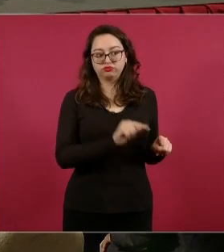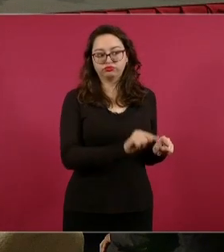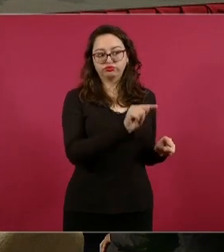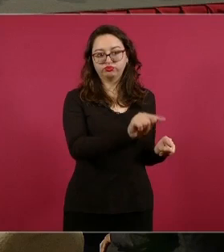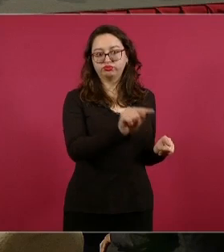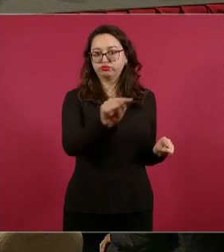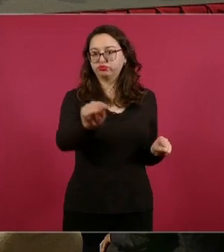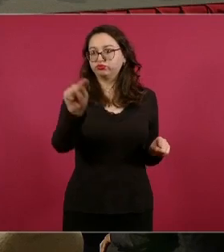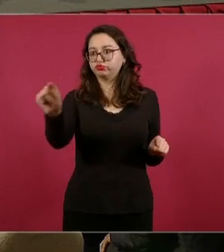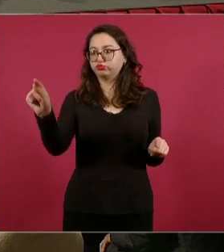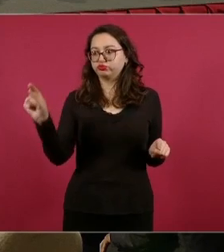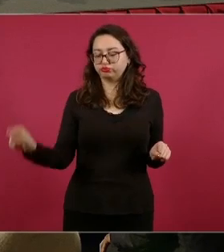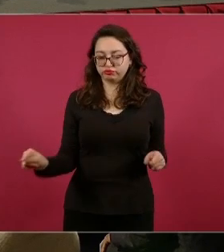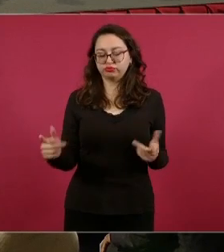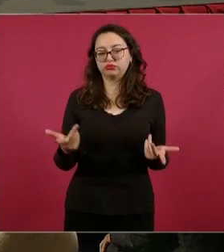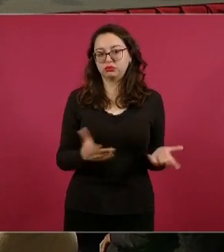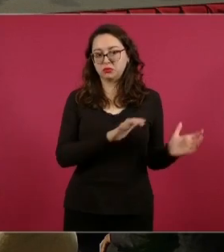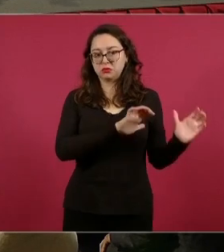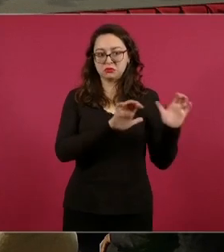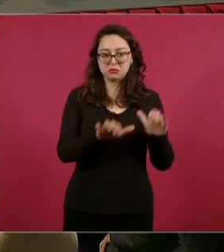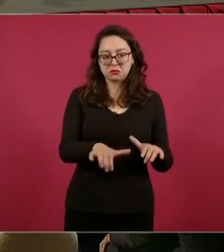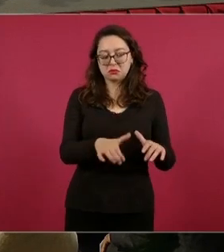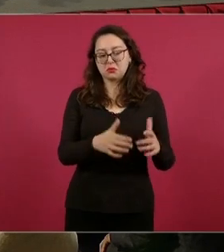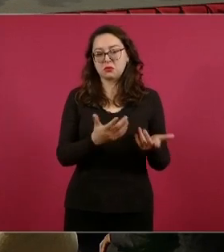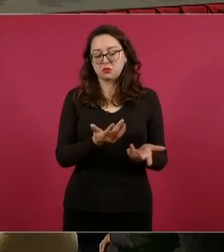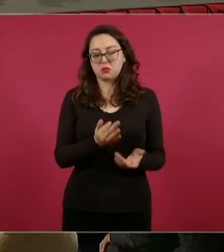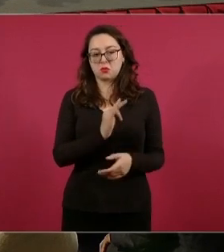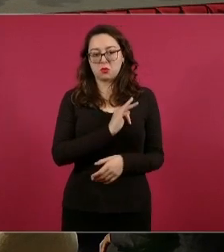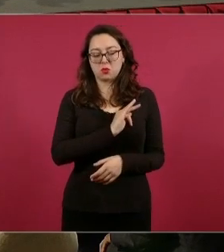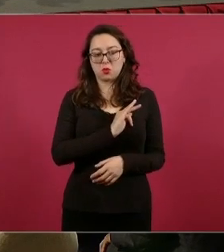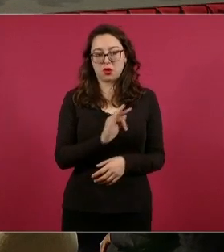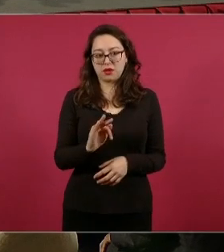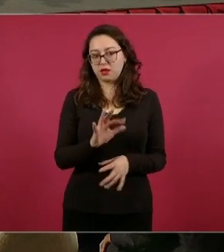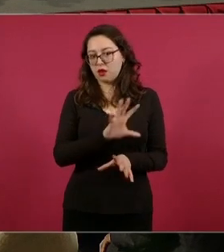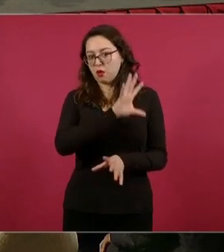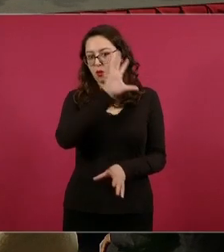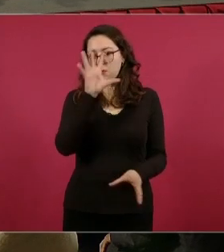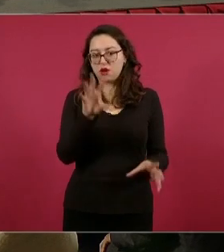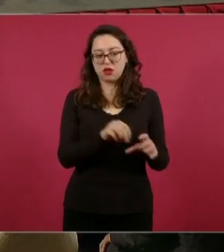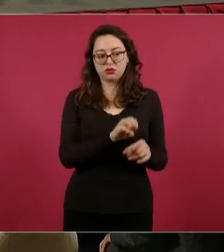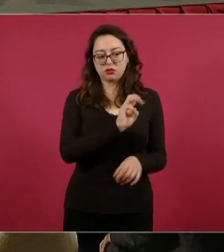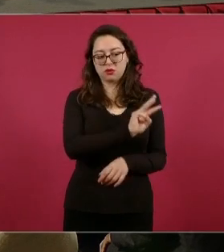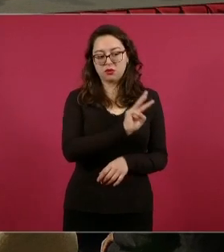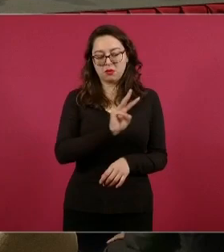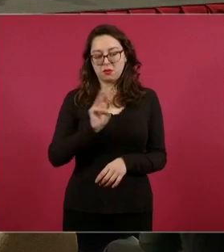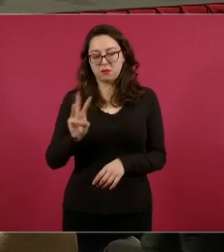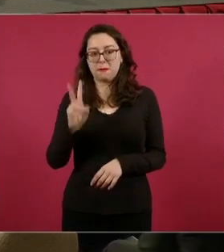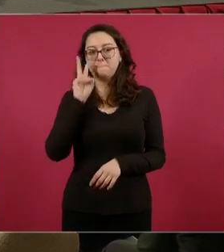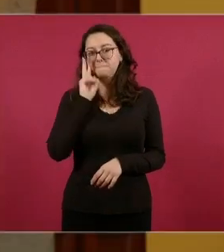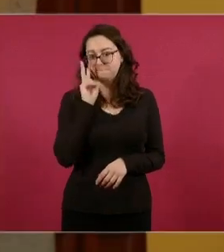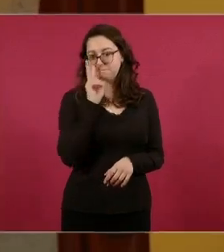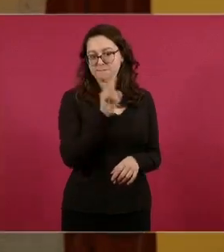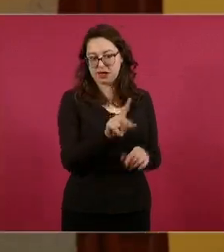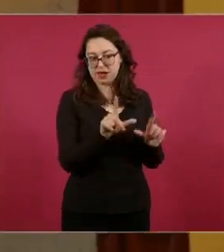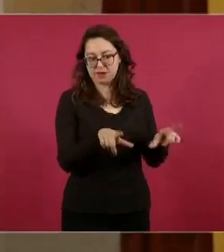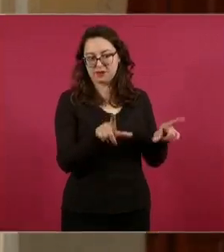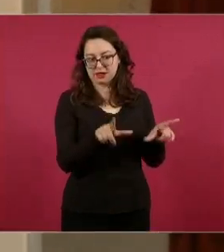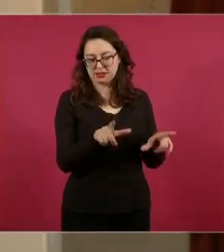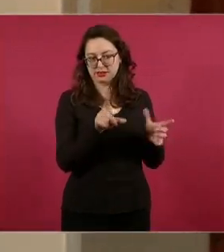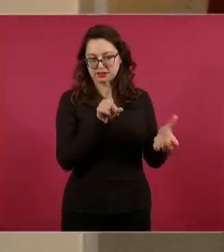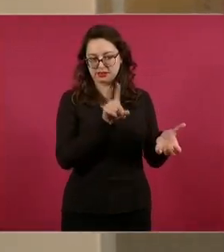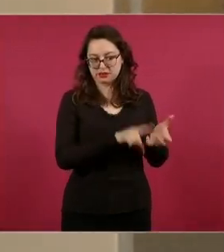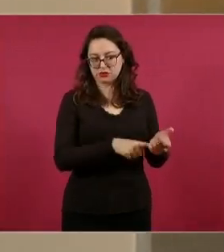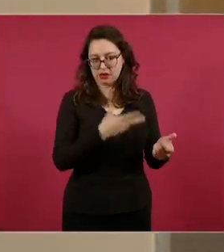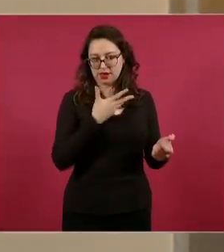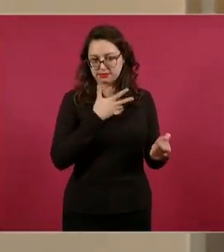favor, donde se van a estar haciendo los reclutamientos. Todo esto está en la página y tenemos un video para llamarlos a sumarse